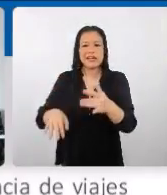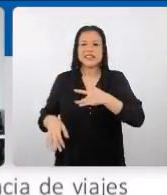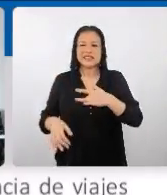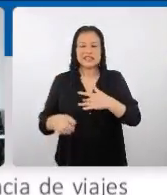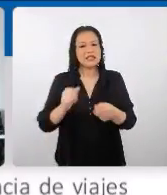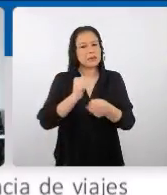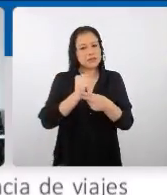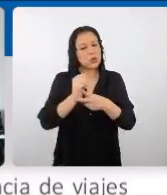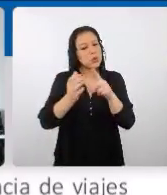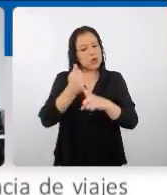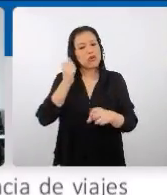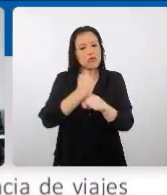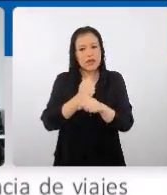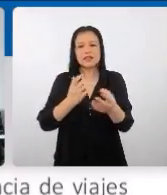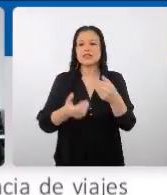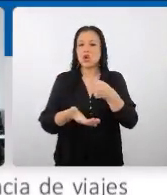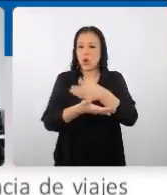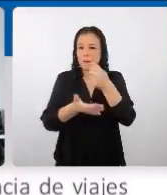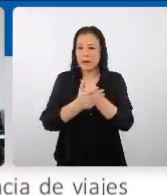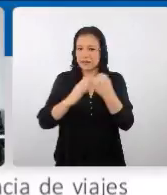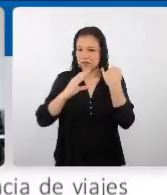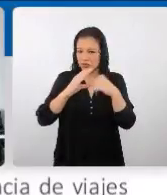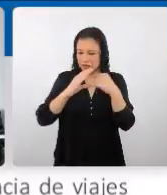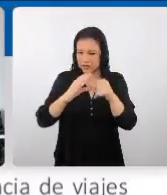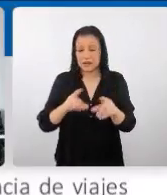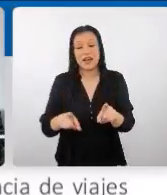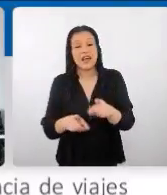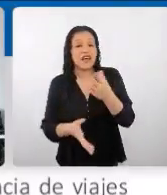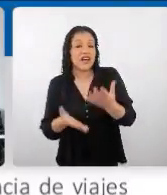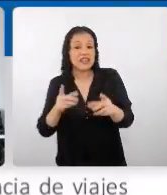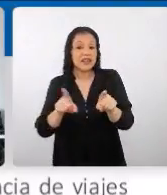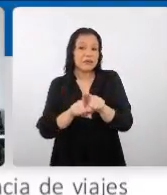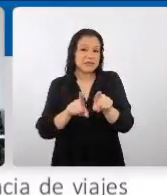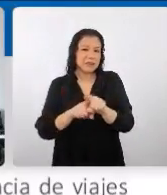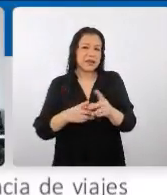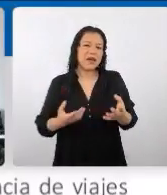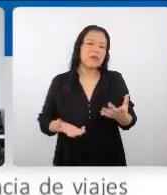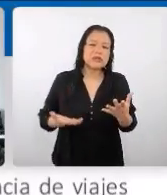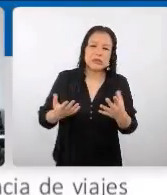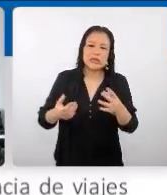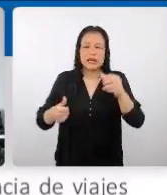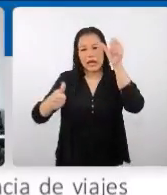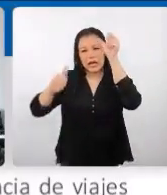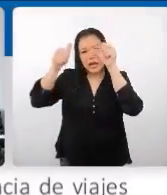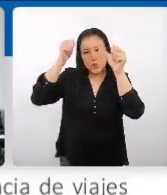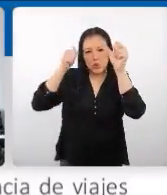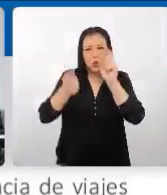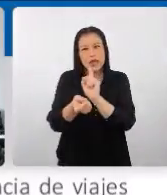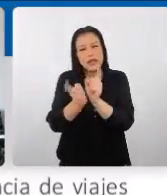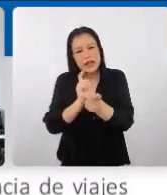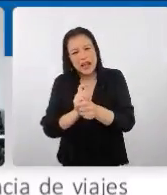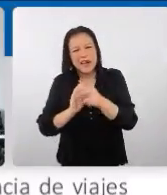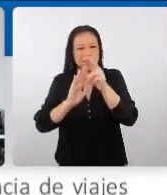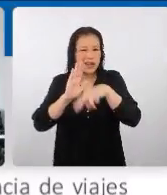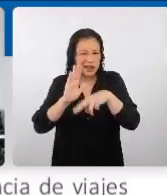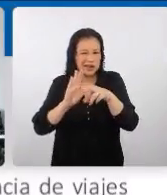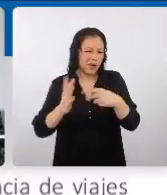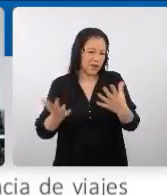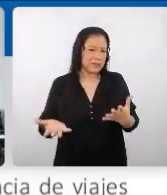siente más confiado y probablemente porque tiene que ver con el contexto incierto de cambios, modificaciones, etc.